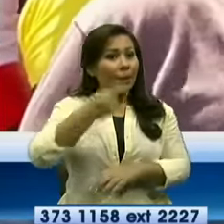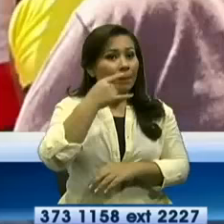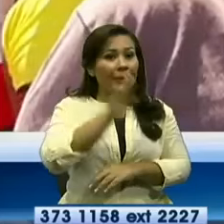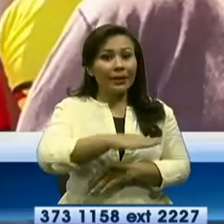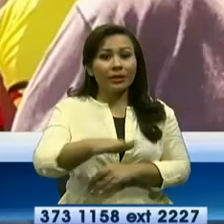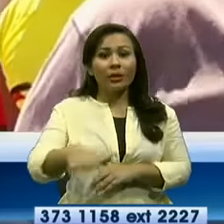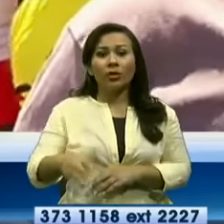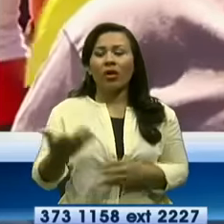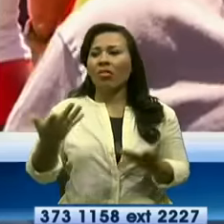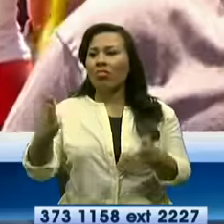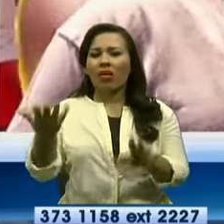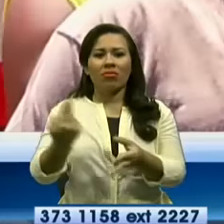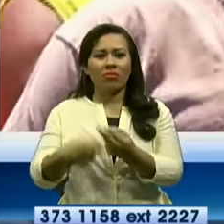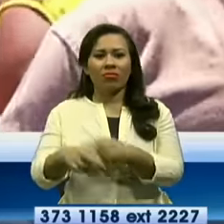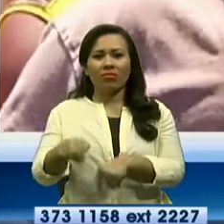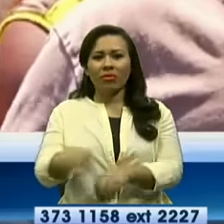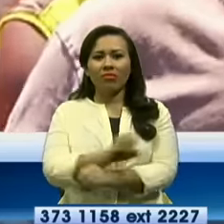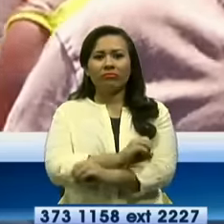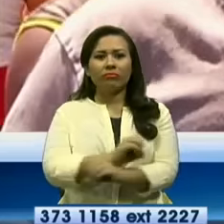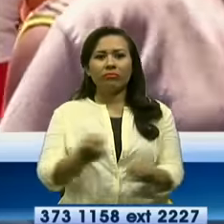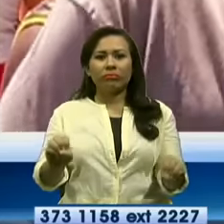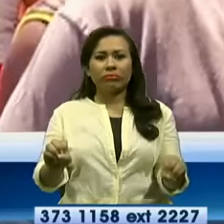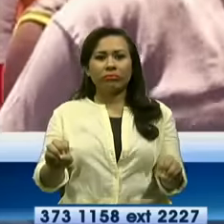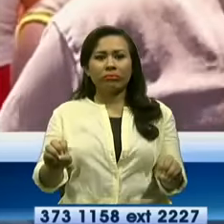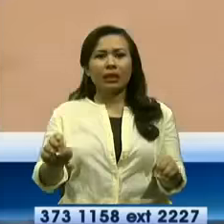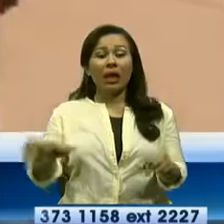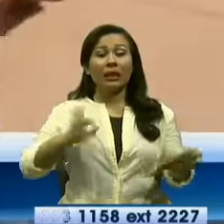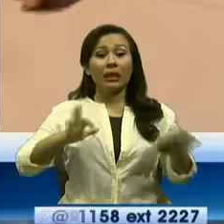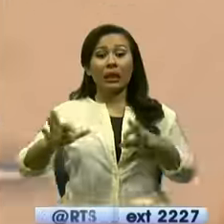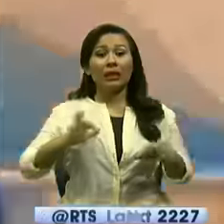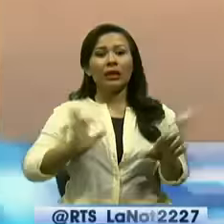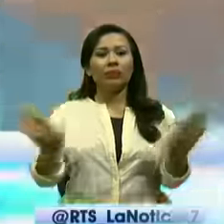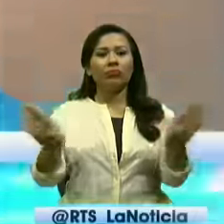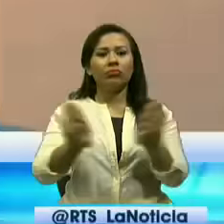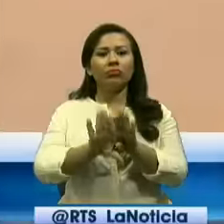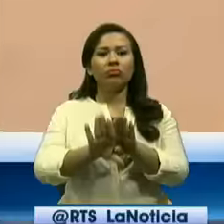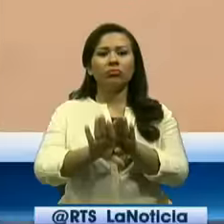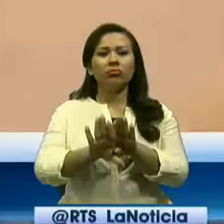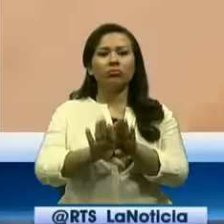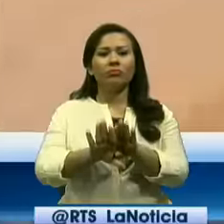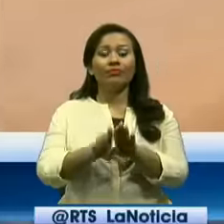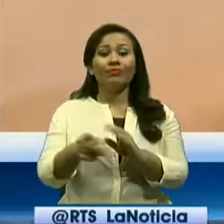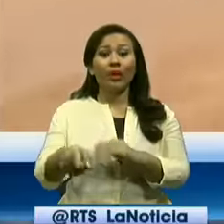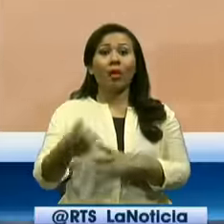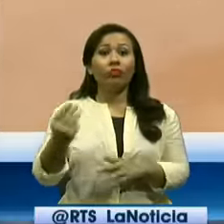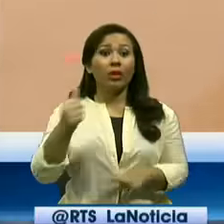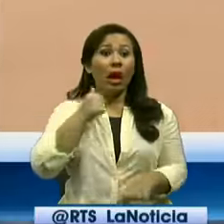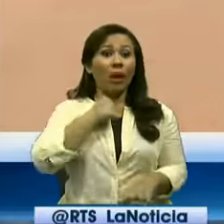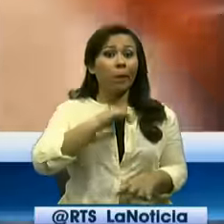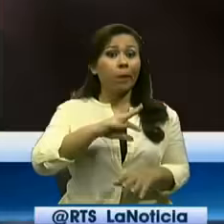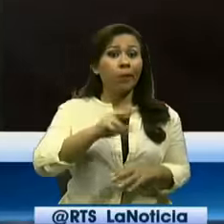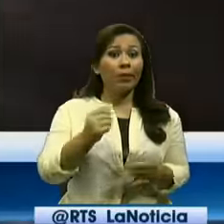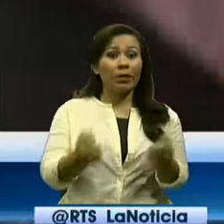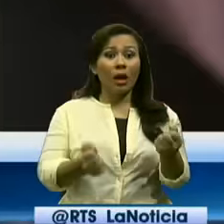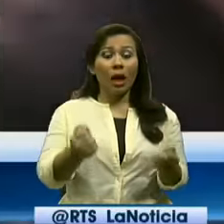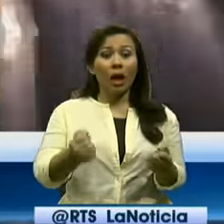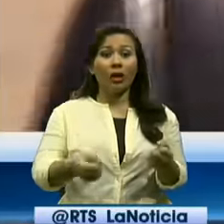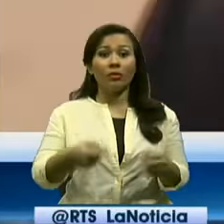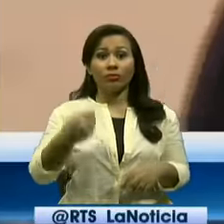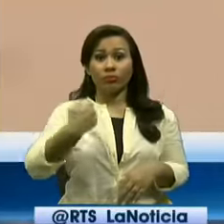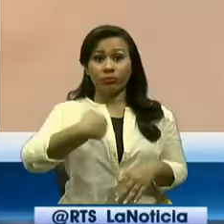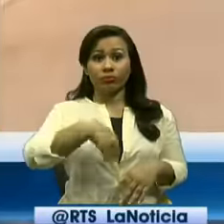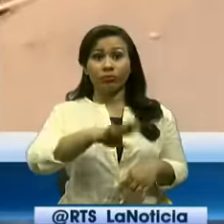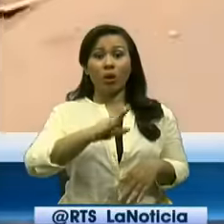ahorita no vende nadie nada aquí, entonces las tiendas están cerradas. Tras las denuncias de asaltos a los vehículos que transportaban